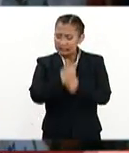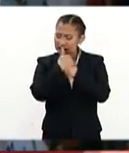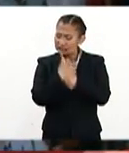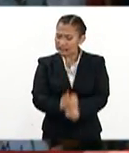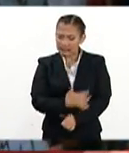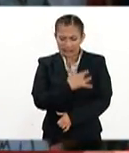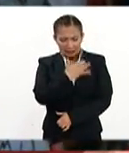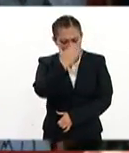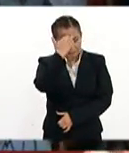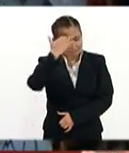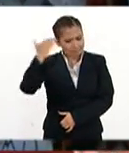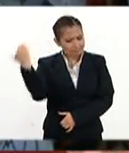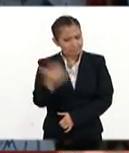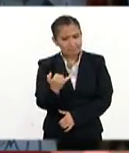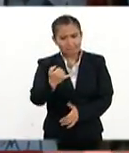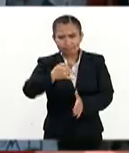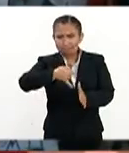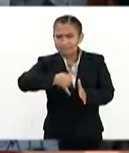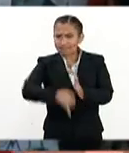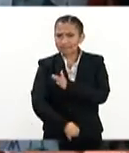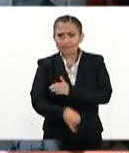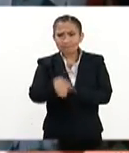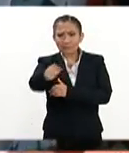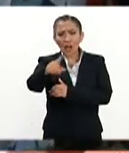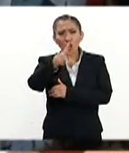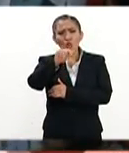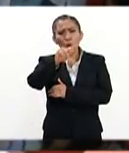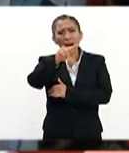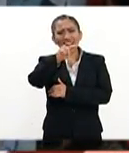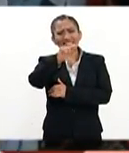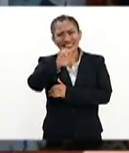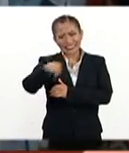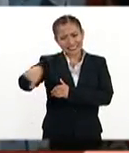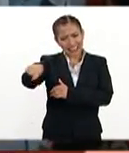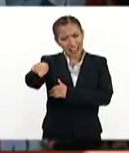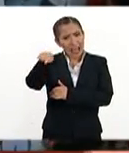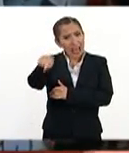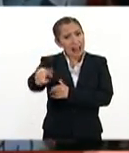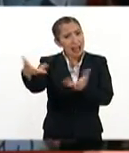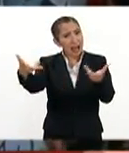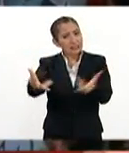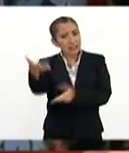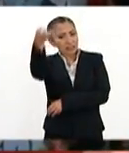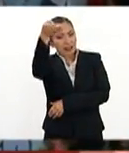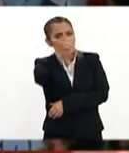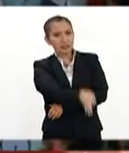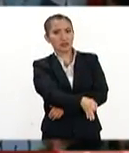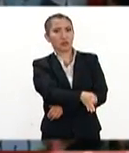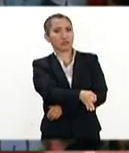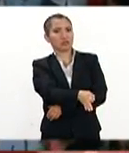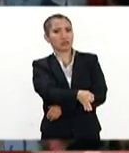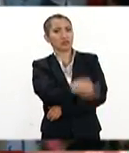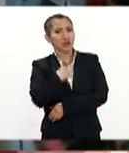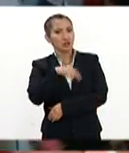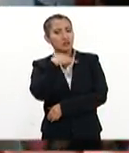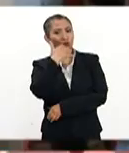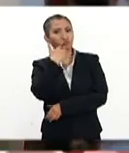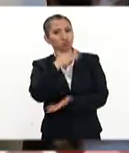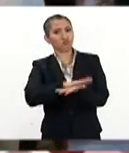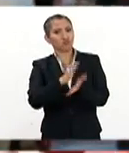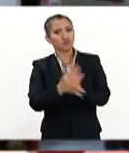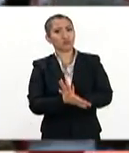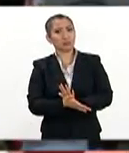Nos duele profundamente que Javier Duarte nos haya traicionado con la